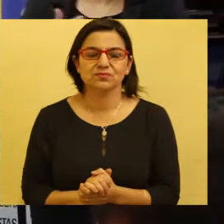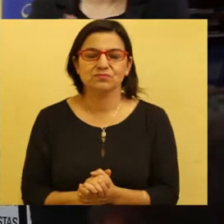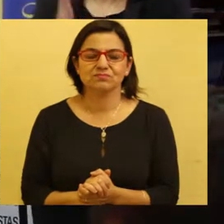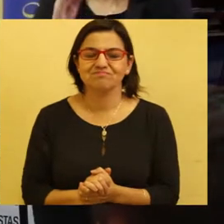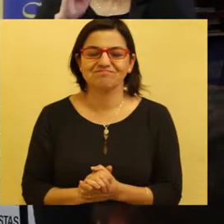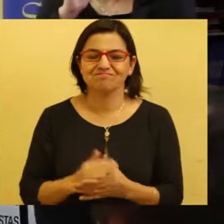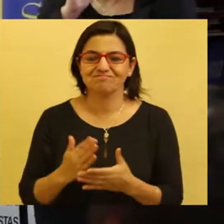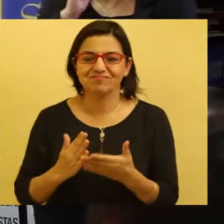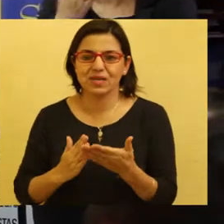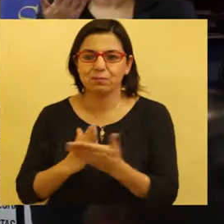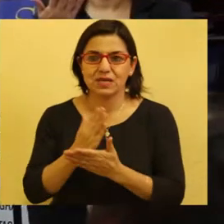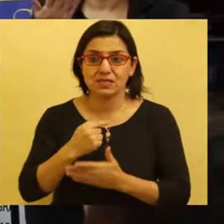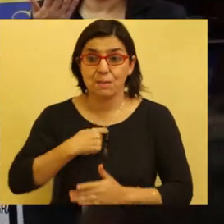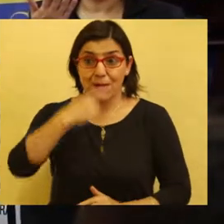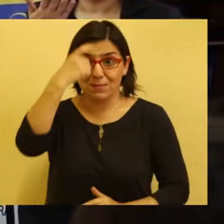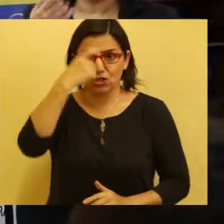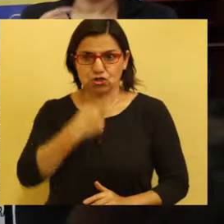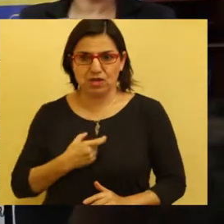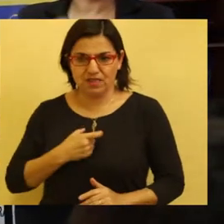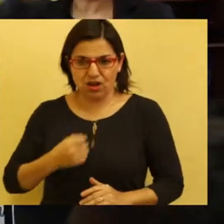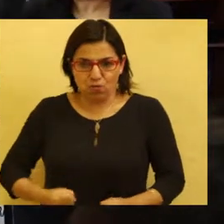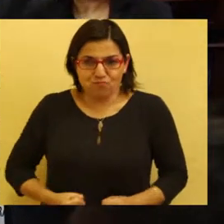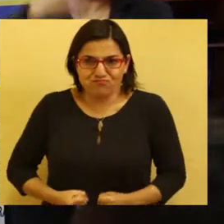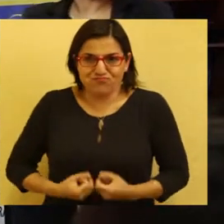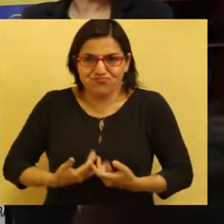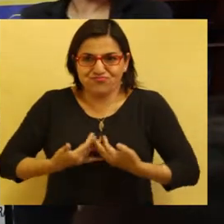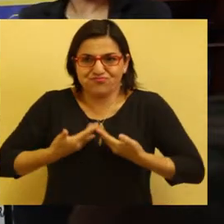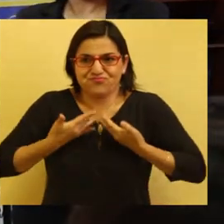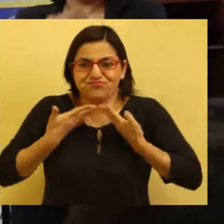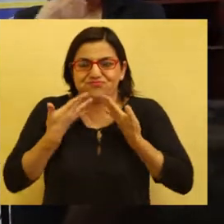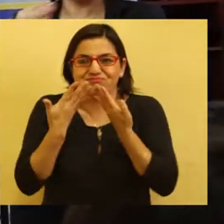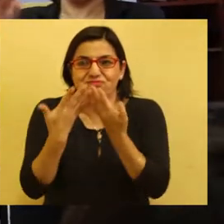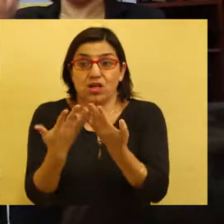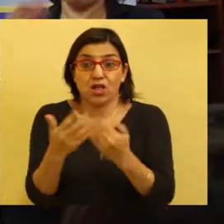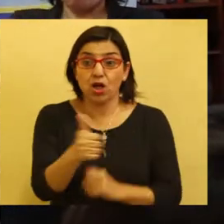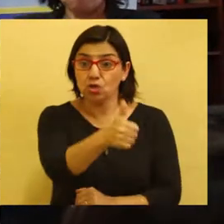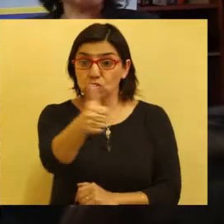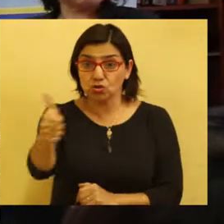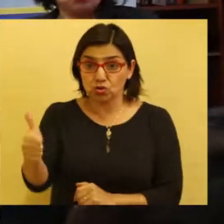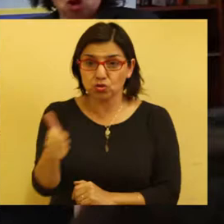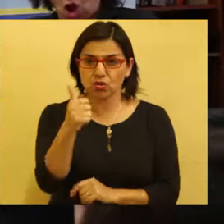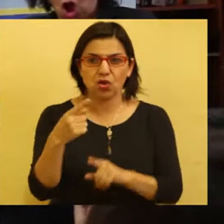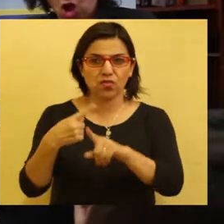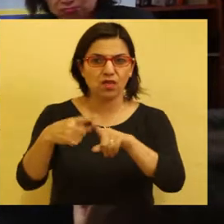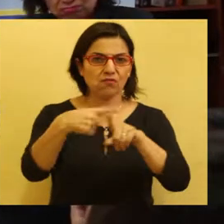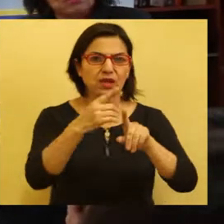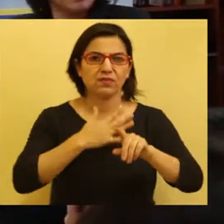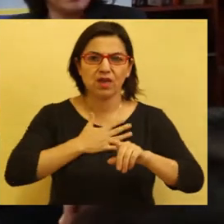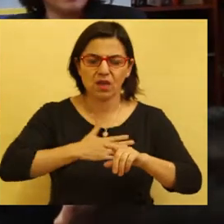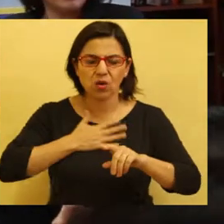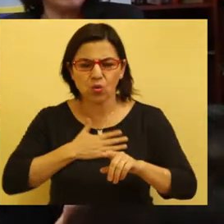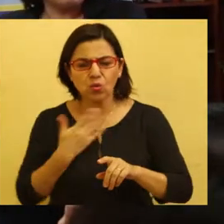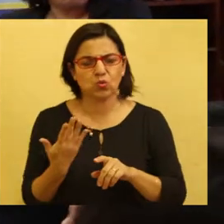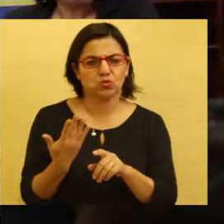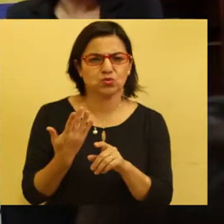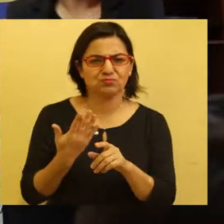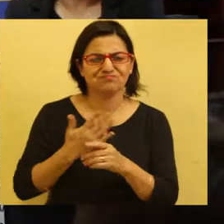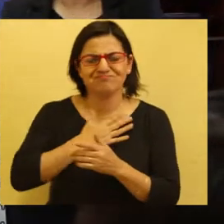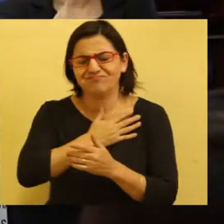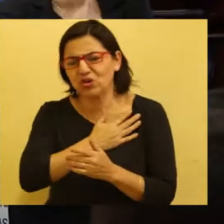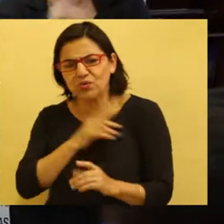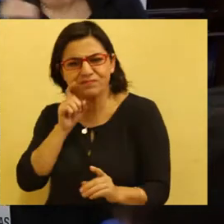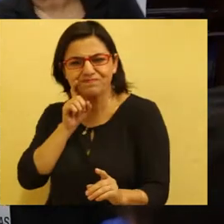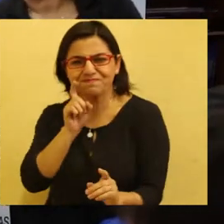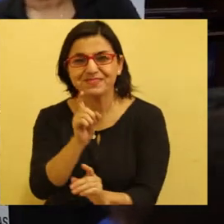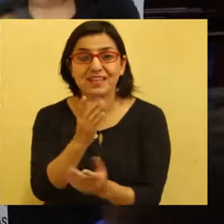Viene de mi personalidad, viene de la guata. Todos acá tenemos distintos gustos, ¿no? Todos tenemos algo